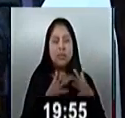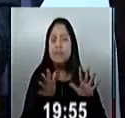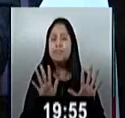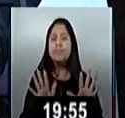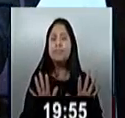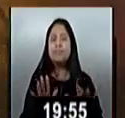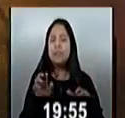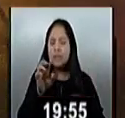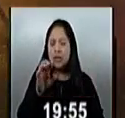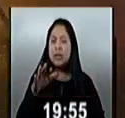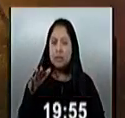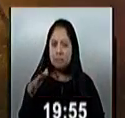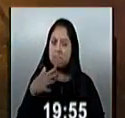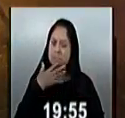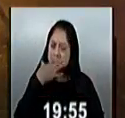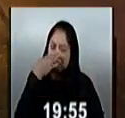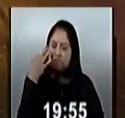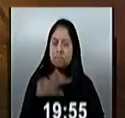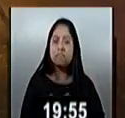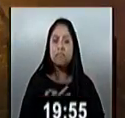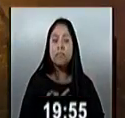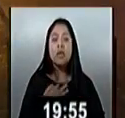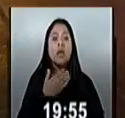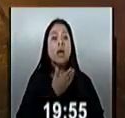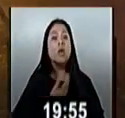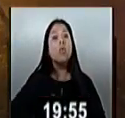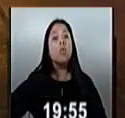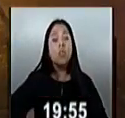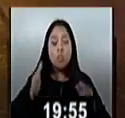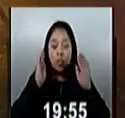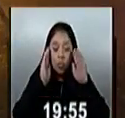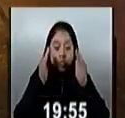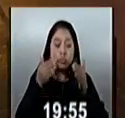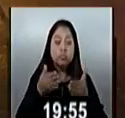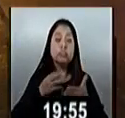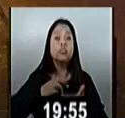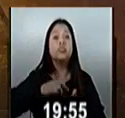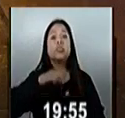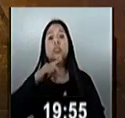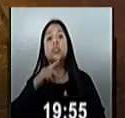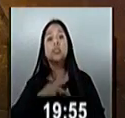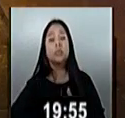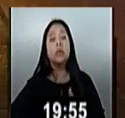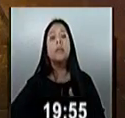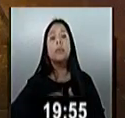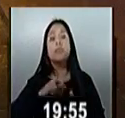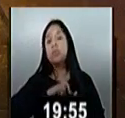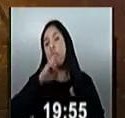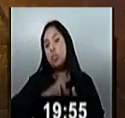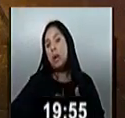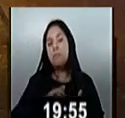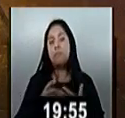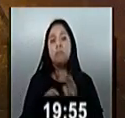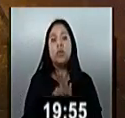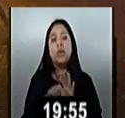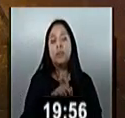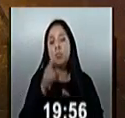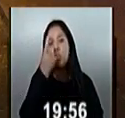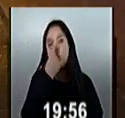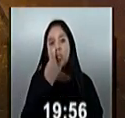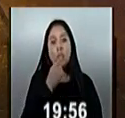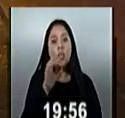gobierno está centrado en la aplicación de programas como sembrando vida